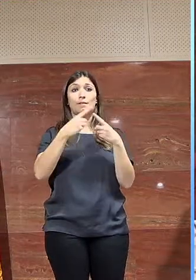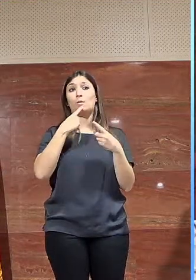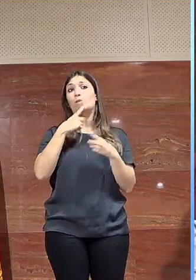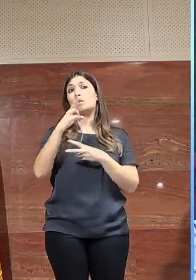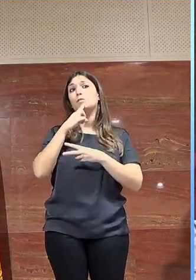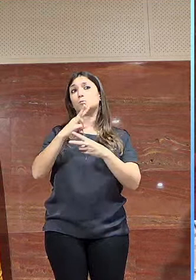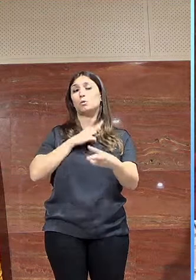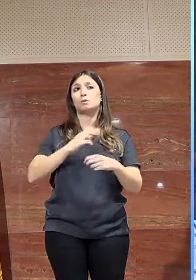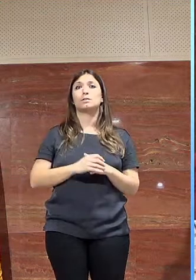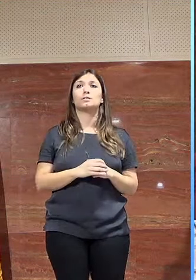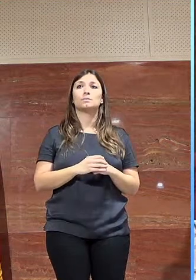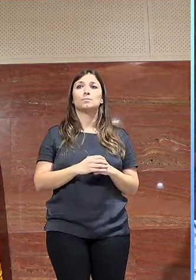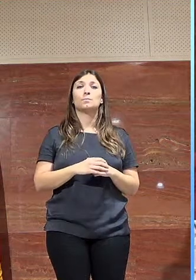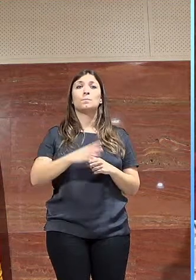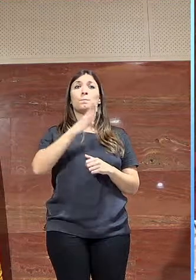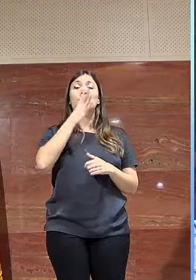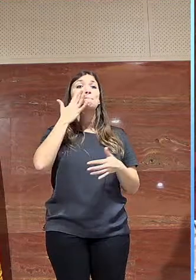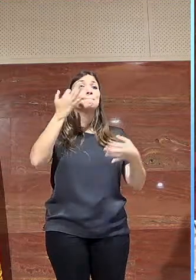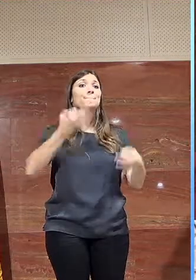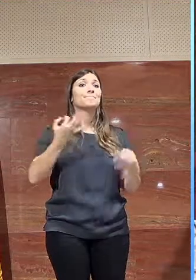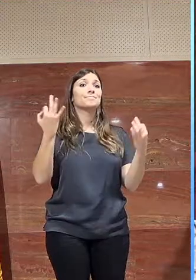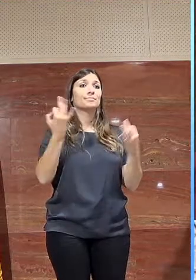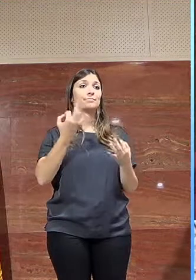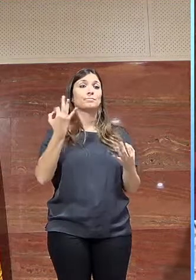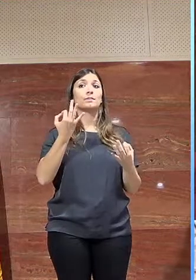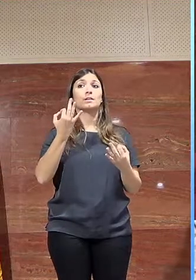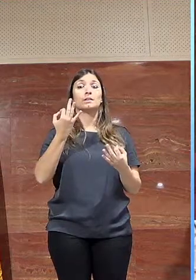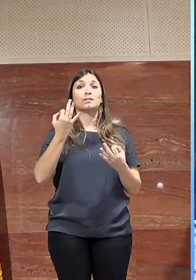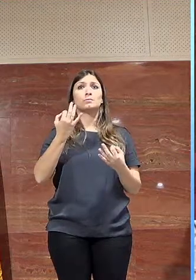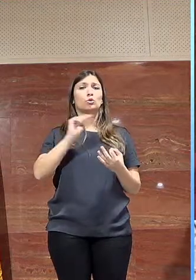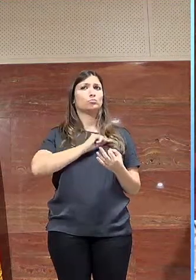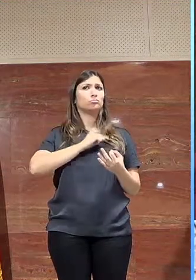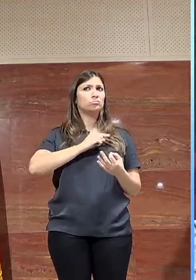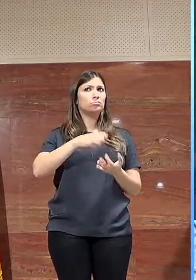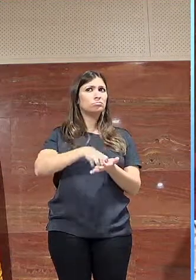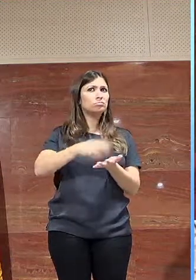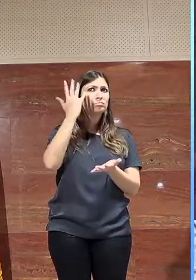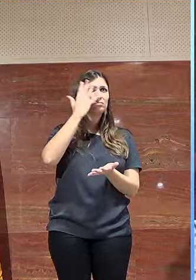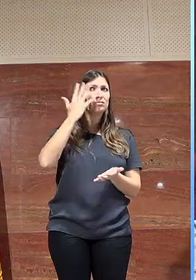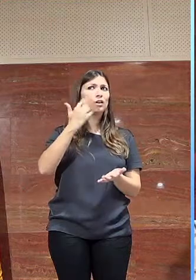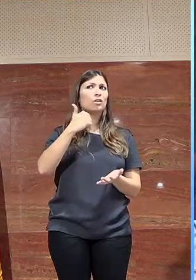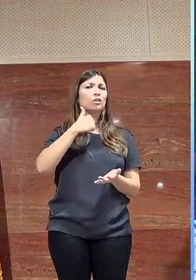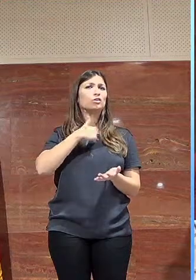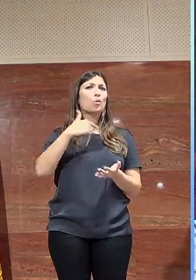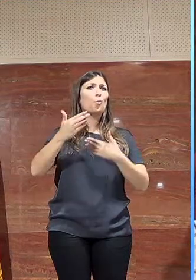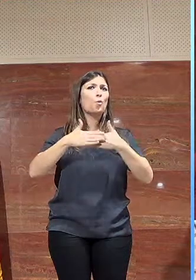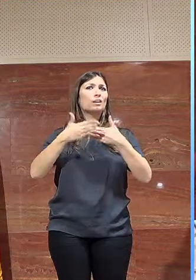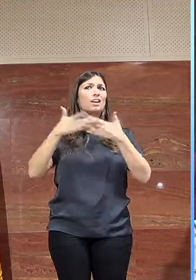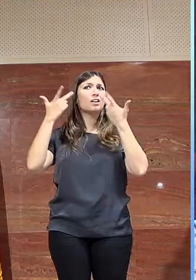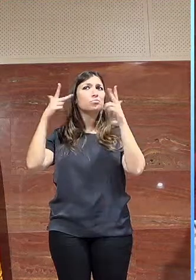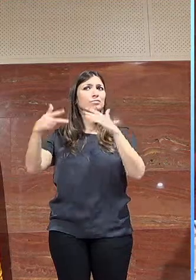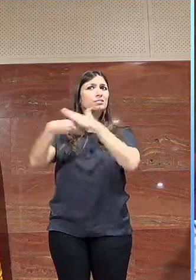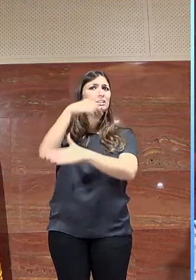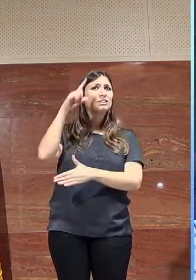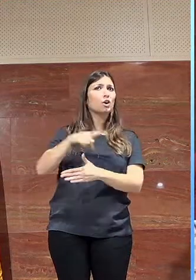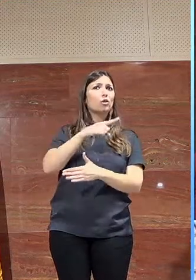respuestas. Los derivados de la seguridad, en el sentido de tener certeza de a quién se le debe o no abrir la puerta, franquear la